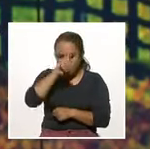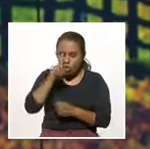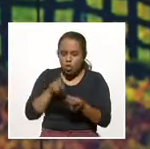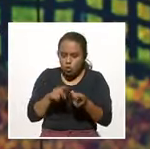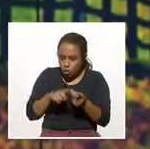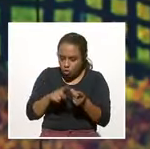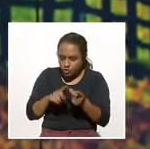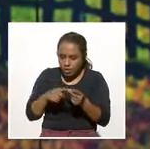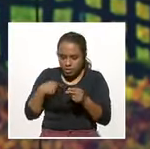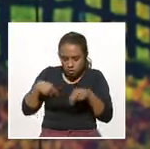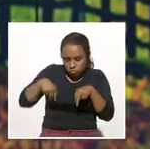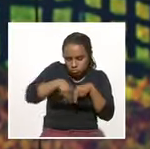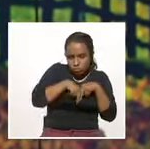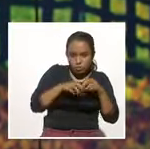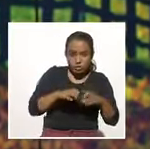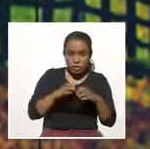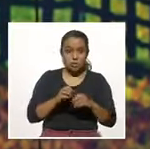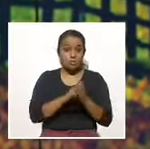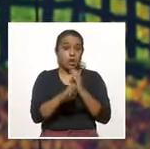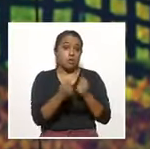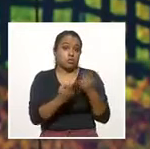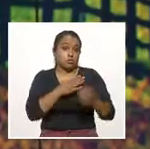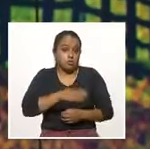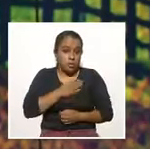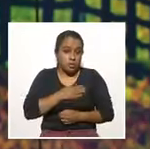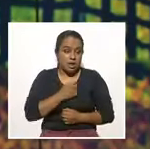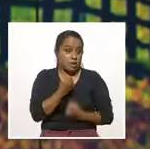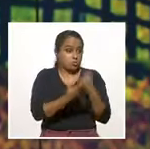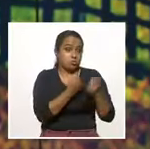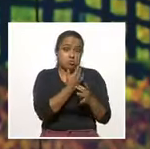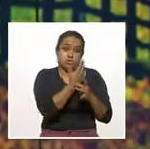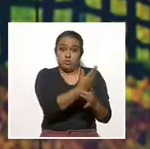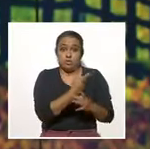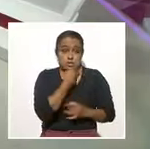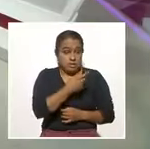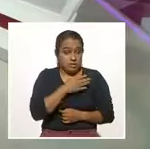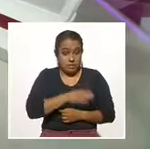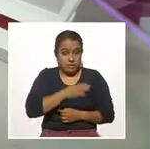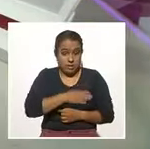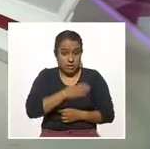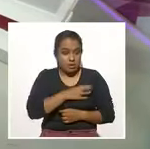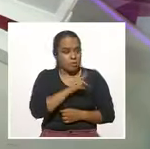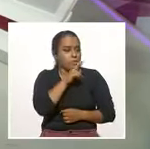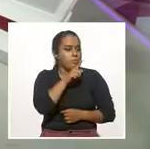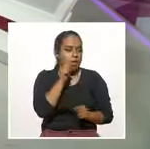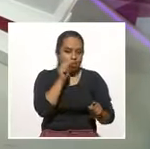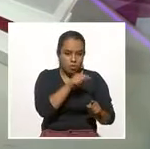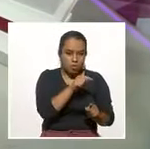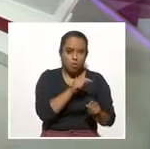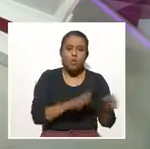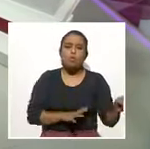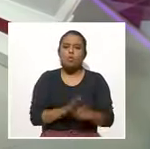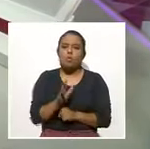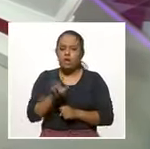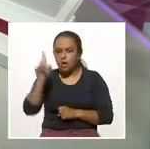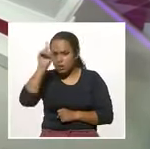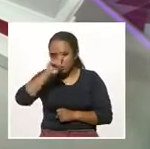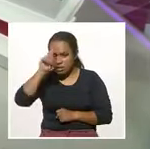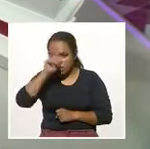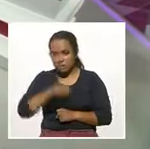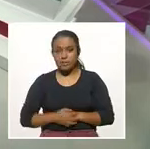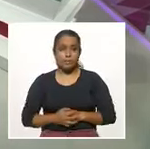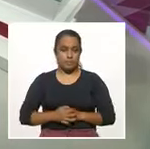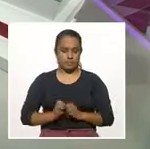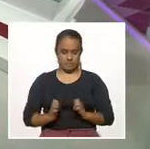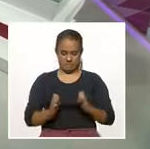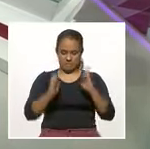refugio cuando hay ese tipo. Si el baño, porque hay quien dice que los baños es un lugar donde es mejor, o sea, a ver. Sí,